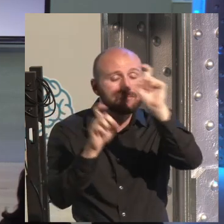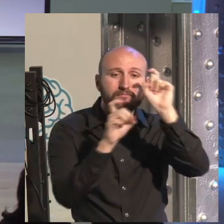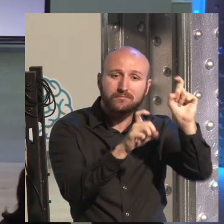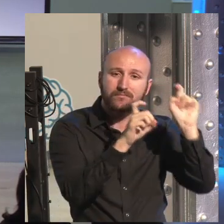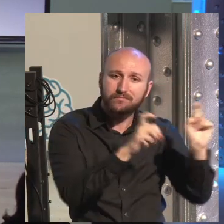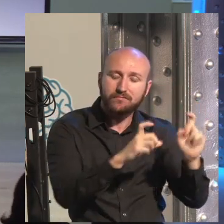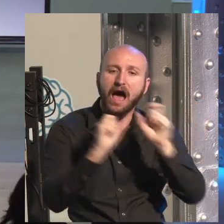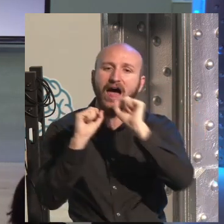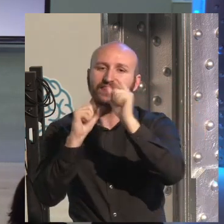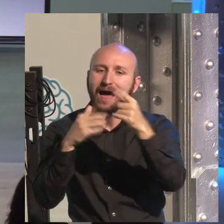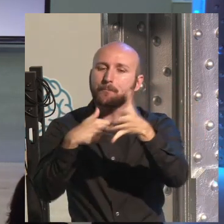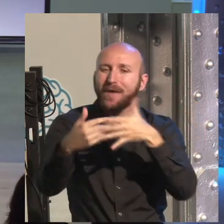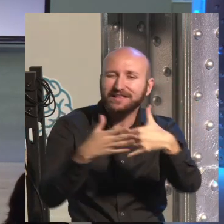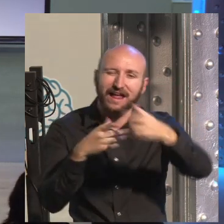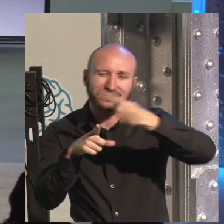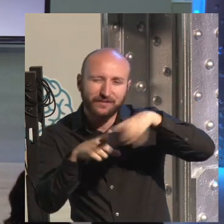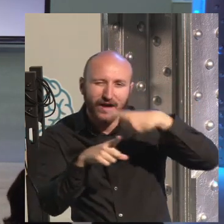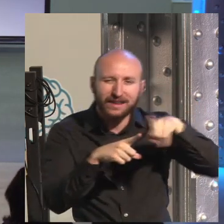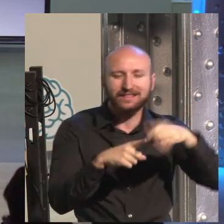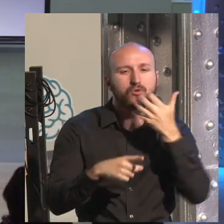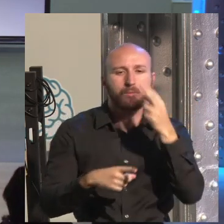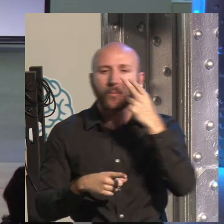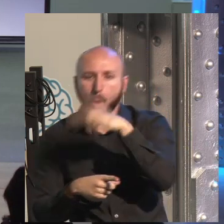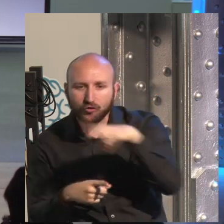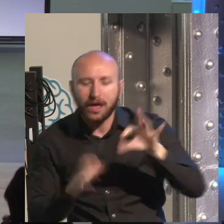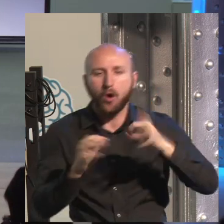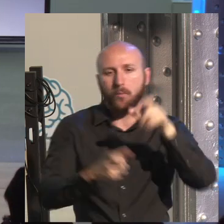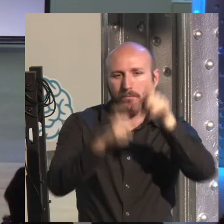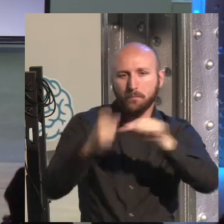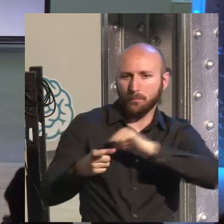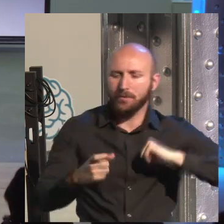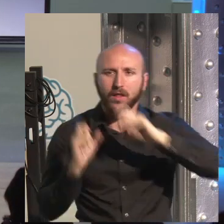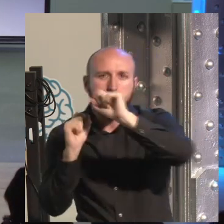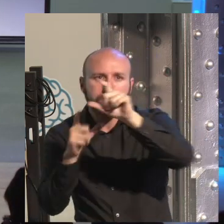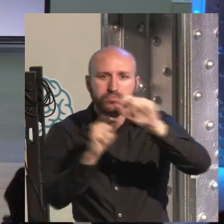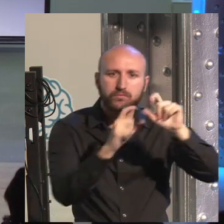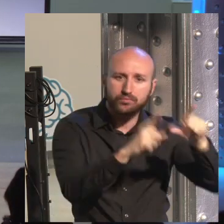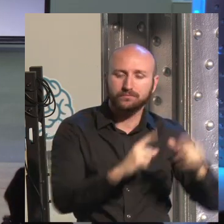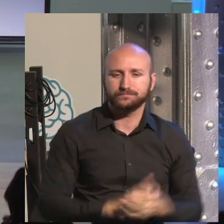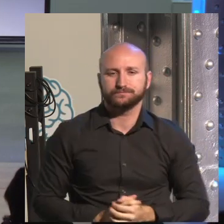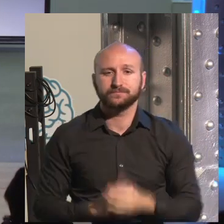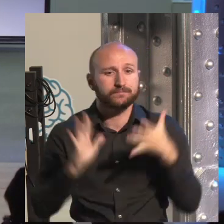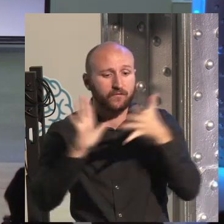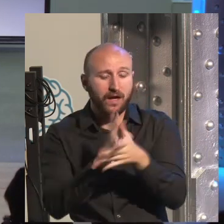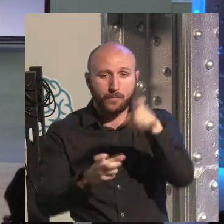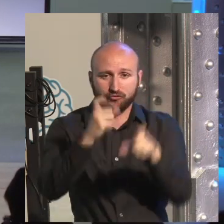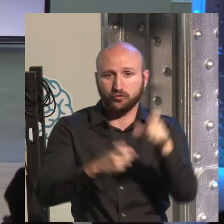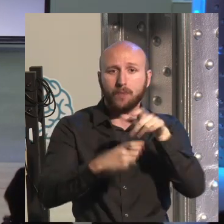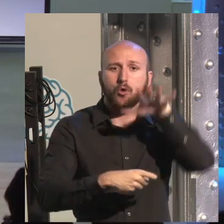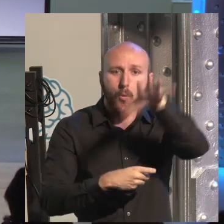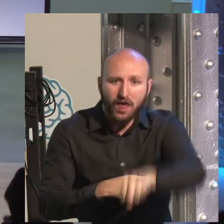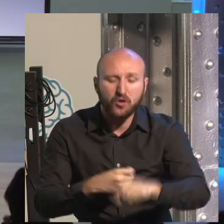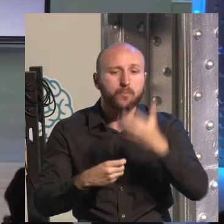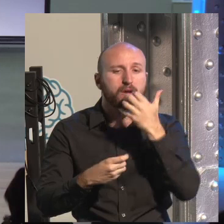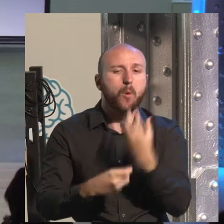proporcionando materiales a los coleccionistas privados y a los museos. Es decir, que enviaba a los diferentes compradores animales